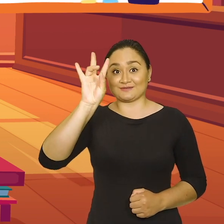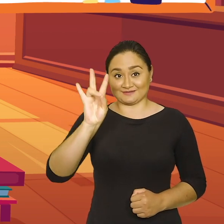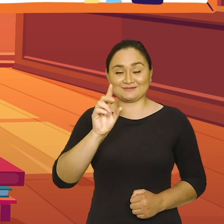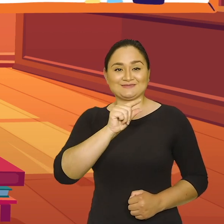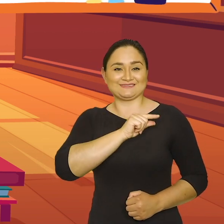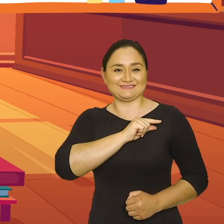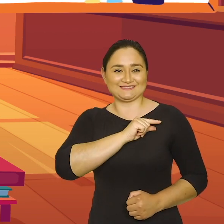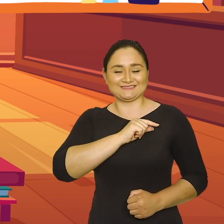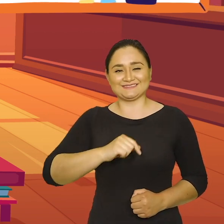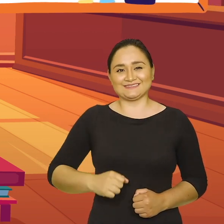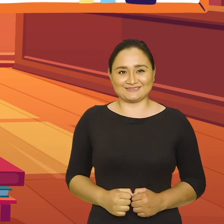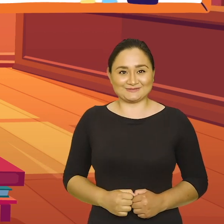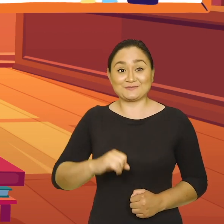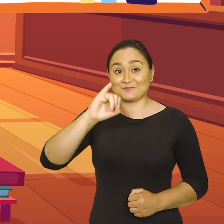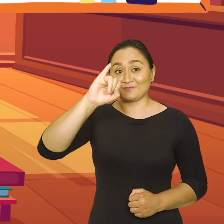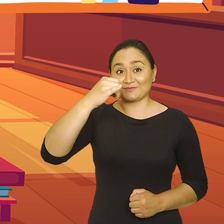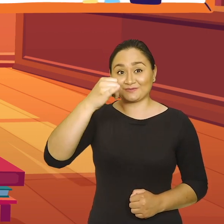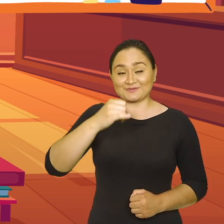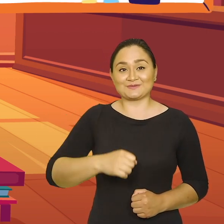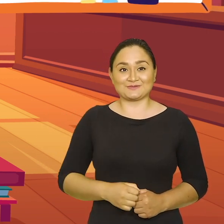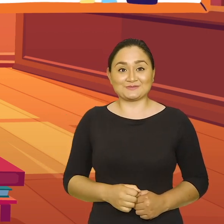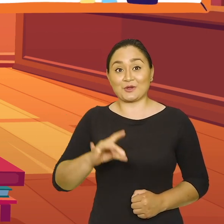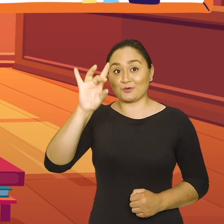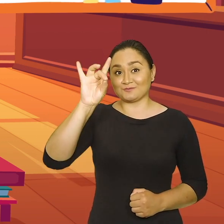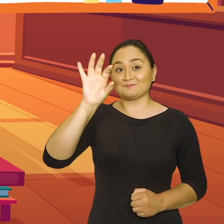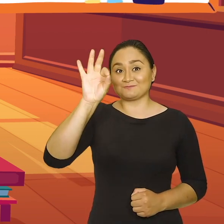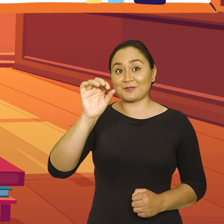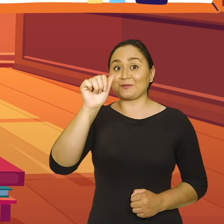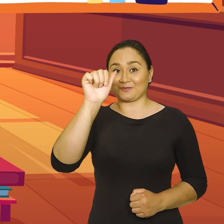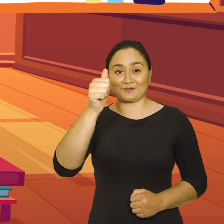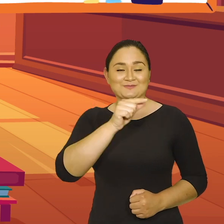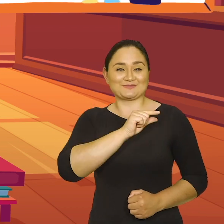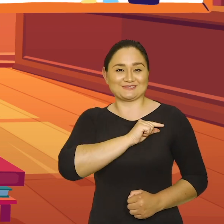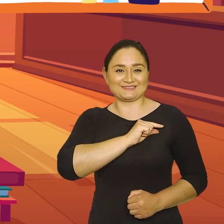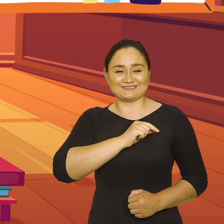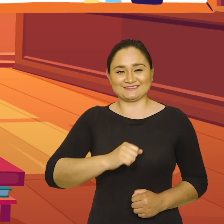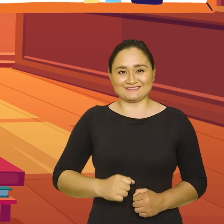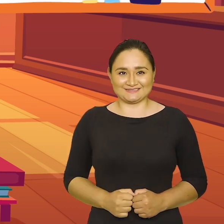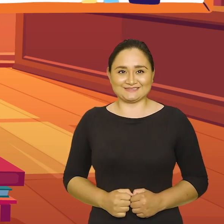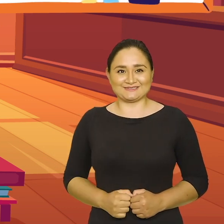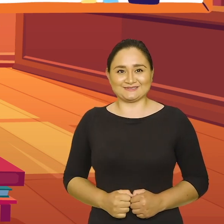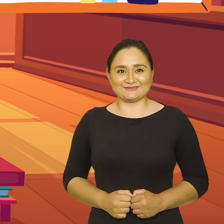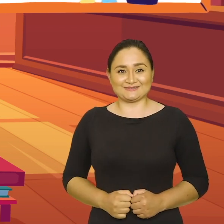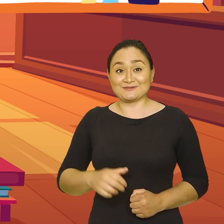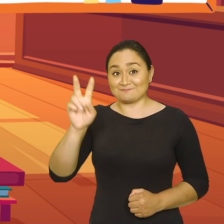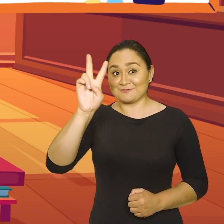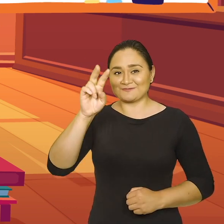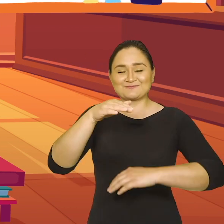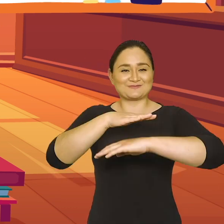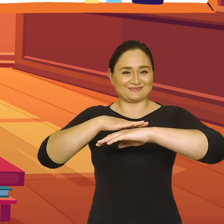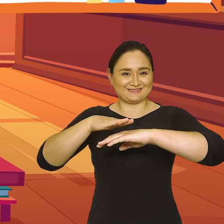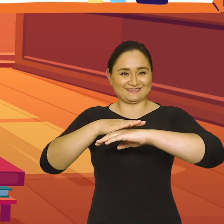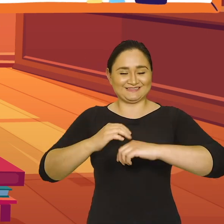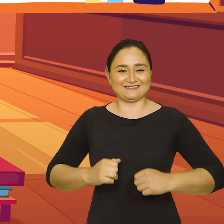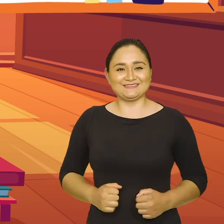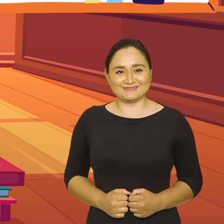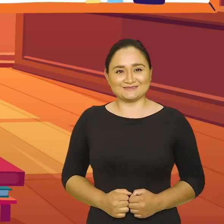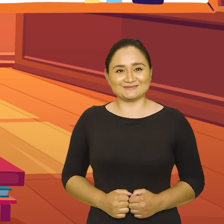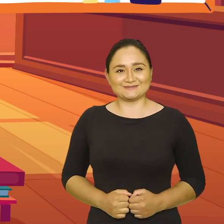sexto y séptimo de educación general básica jueves octavo noveno y décimo de educación general básica viernes